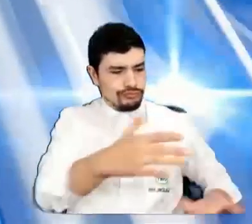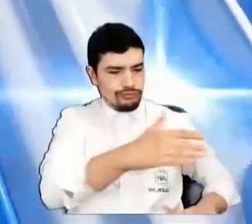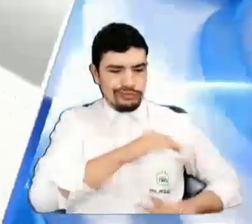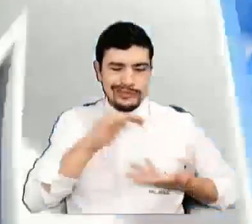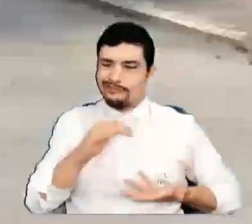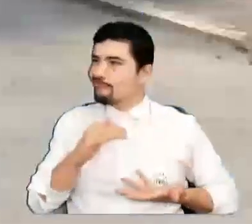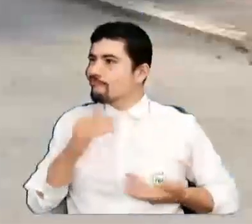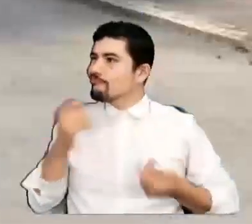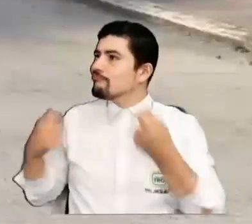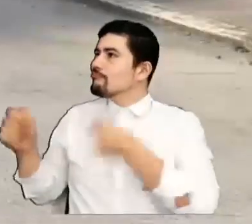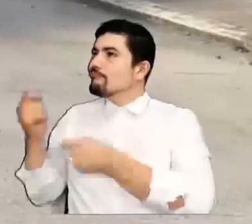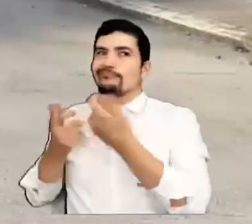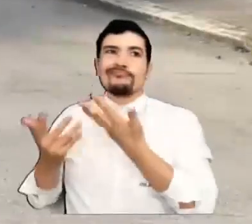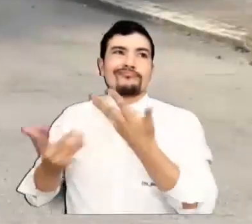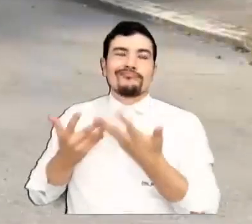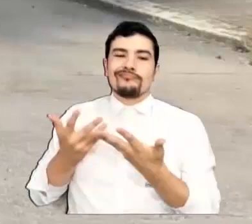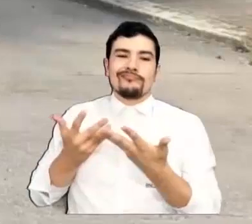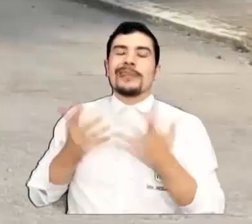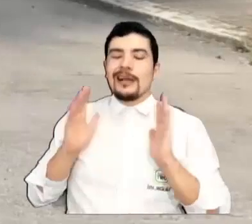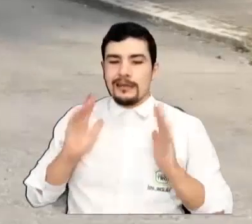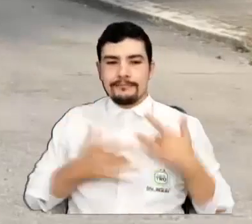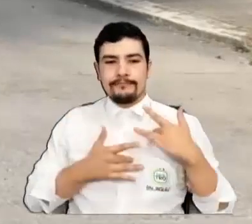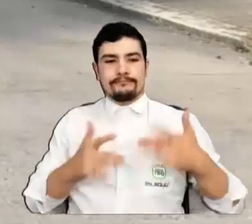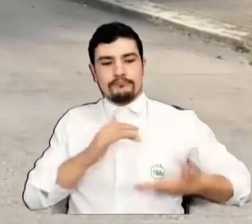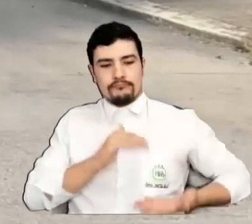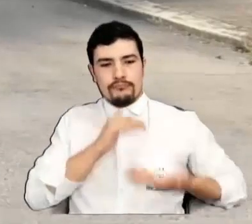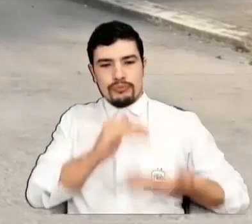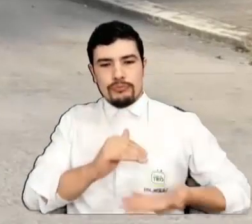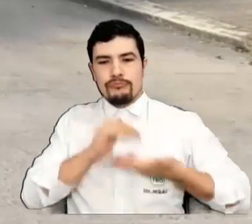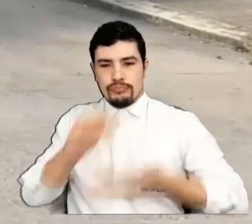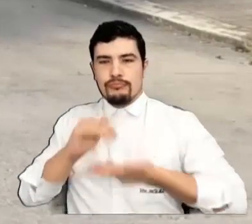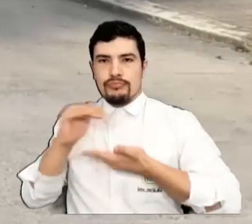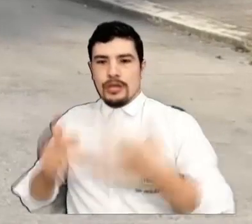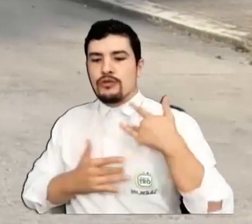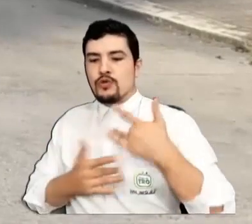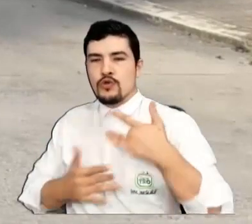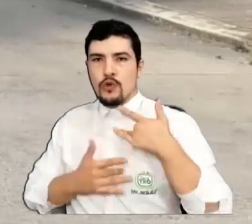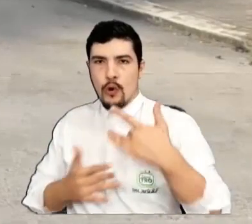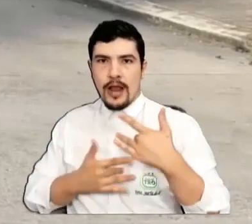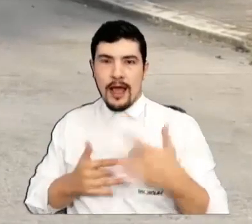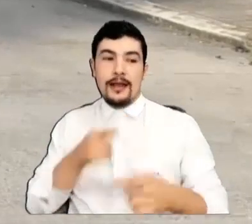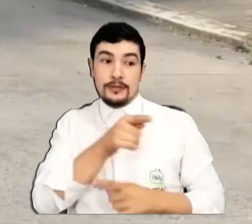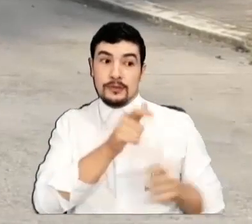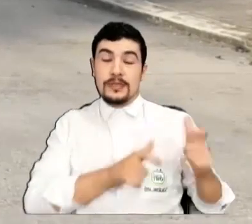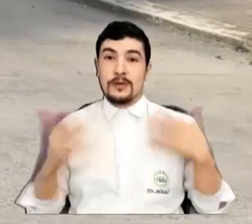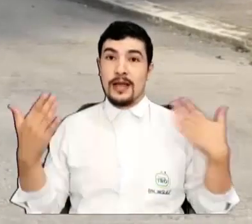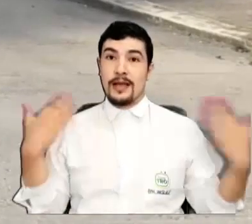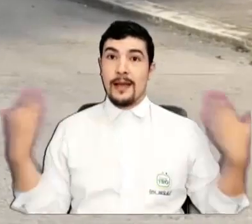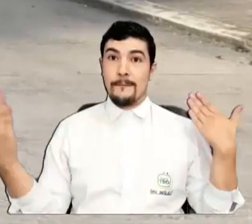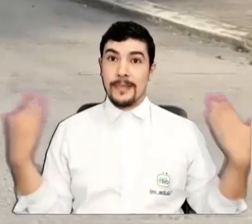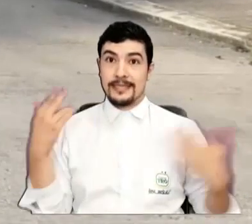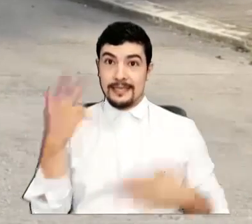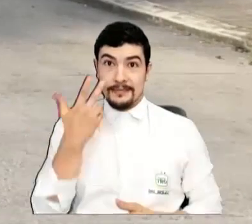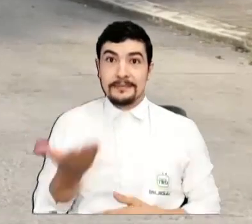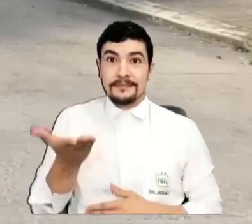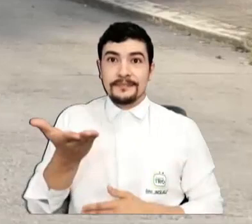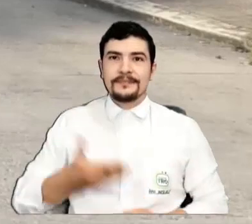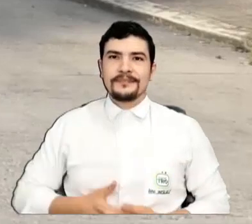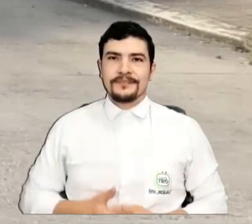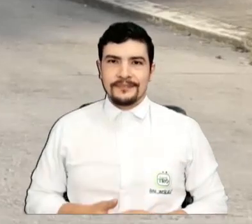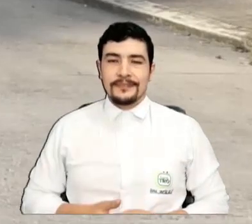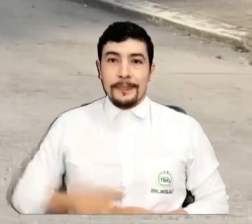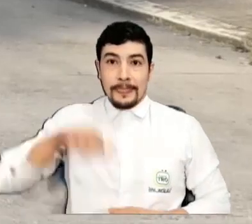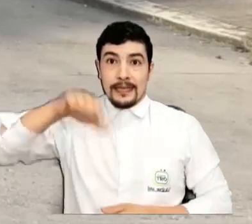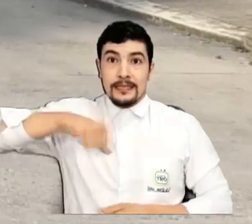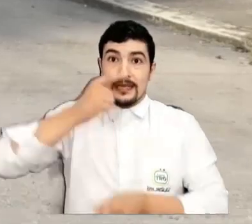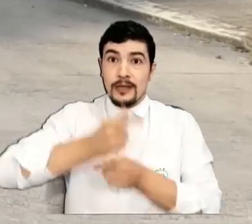Gracias, pues en un gesto de solidaridad la comunidad campesina de la vereda Calichal del municipio de Málaga decidieron donar productos agrícolas que cultivan